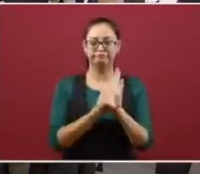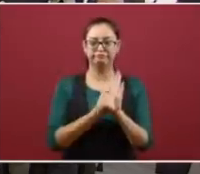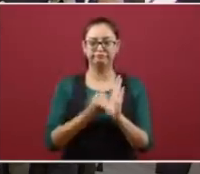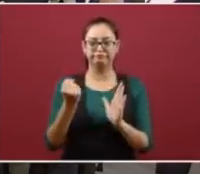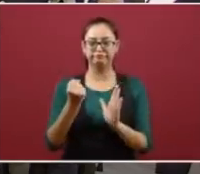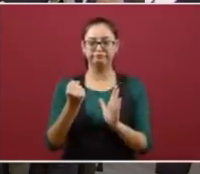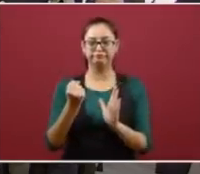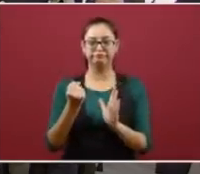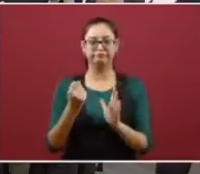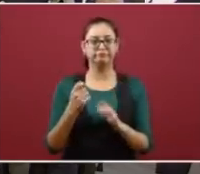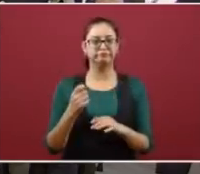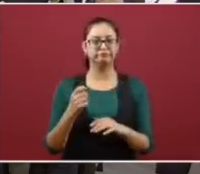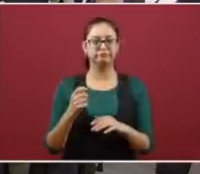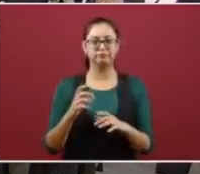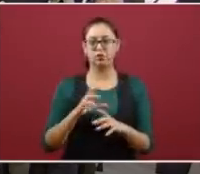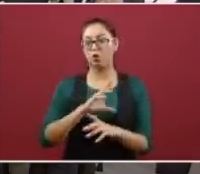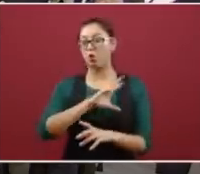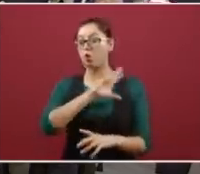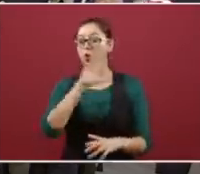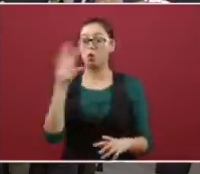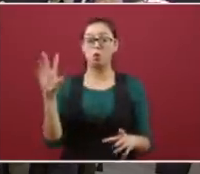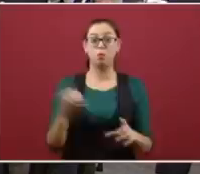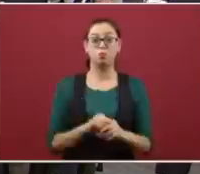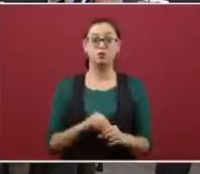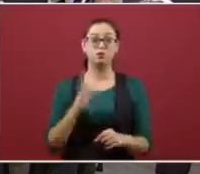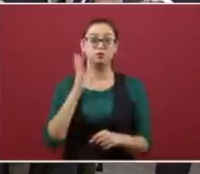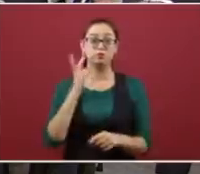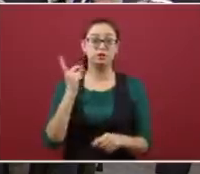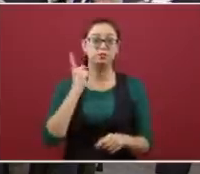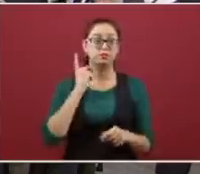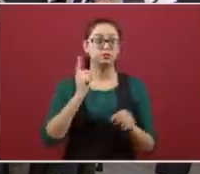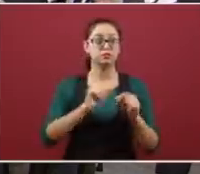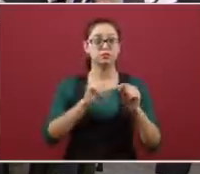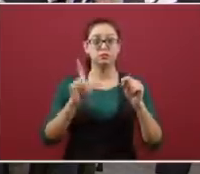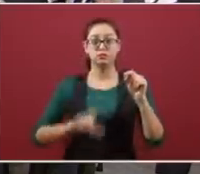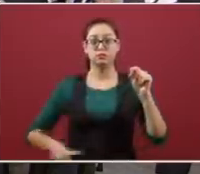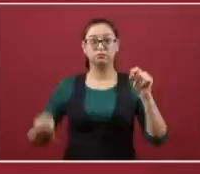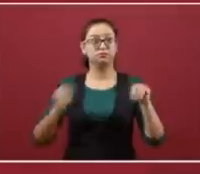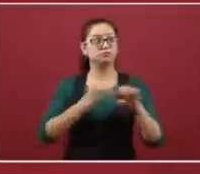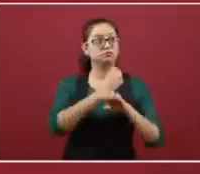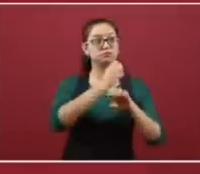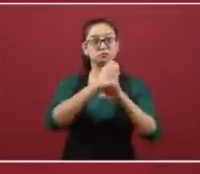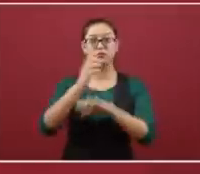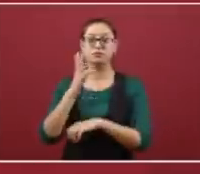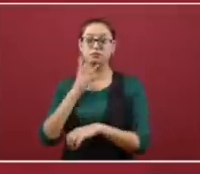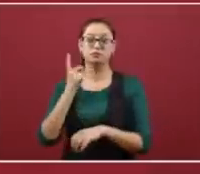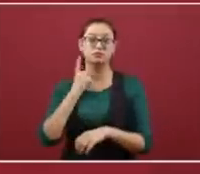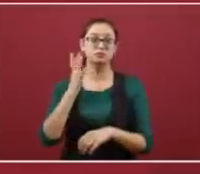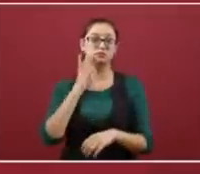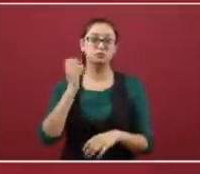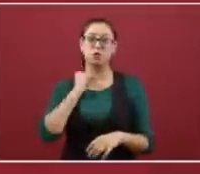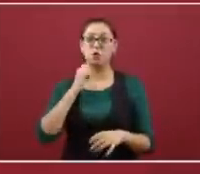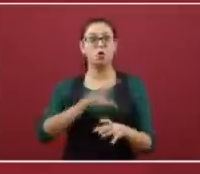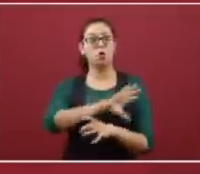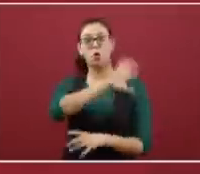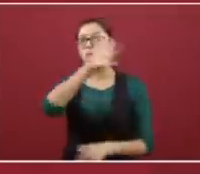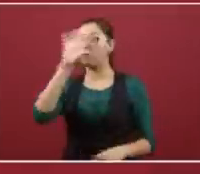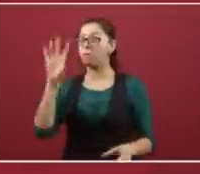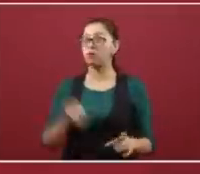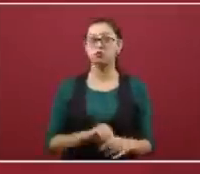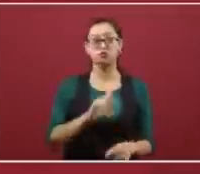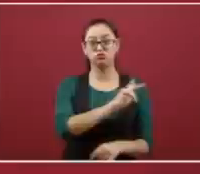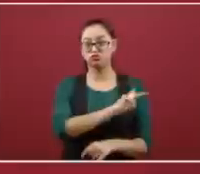todas las legislaturas de la guardia nacional entonces sobre eso